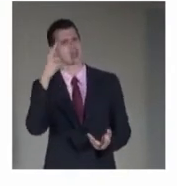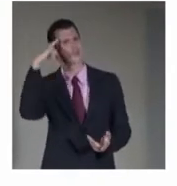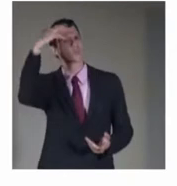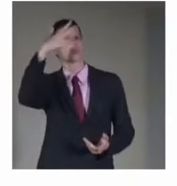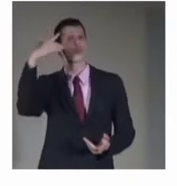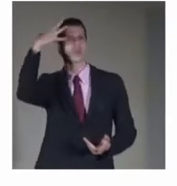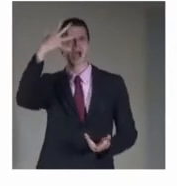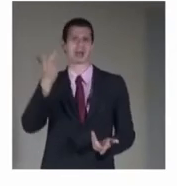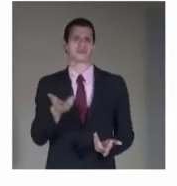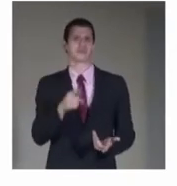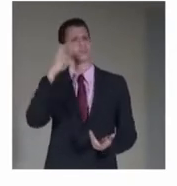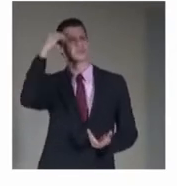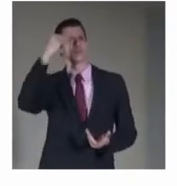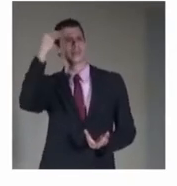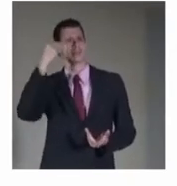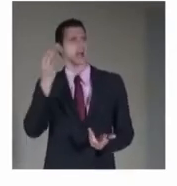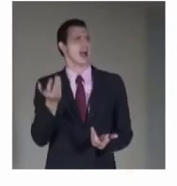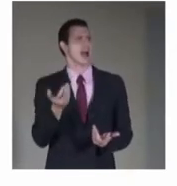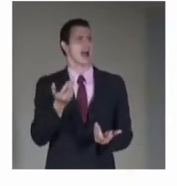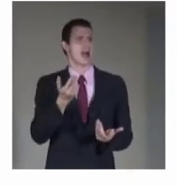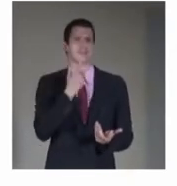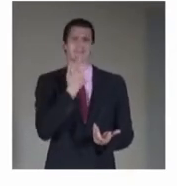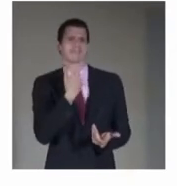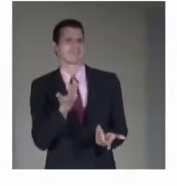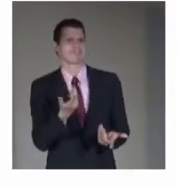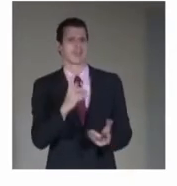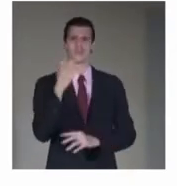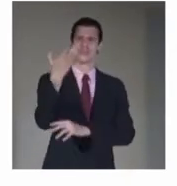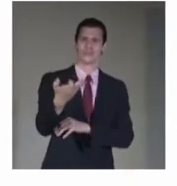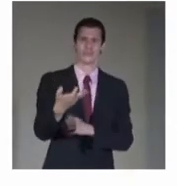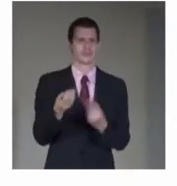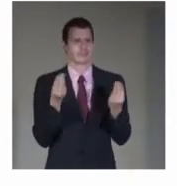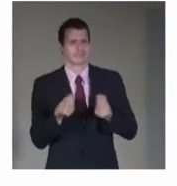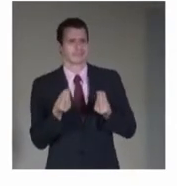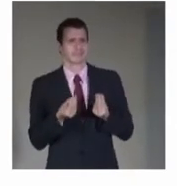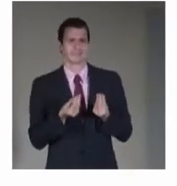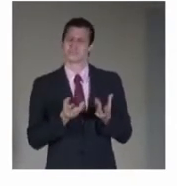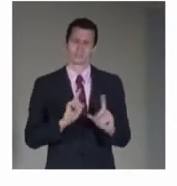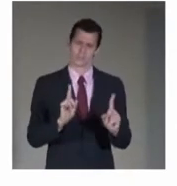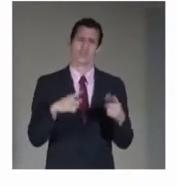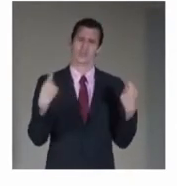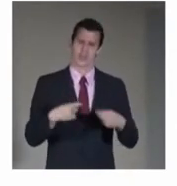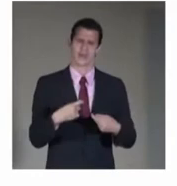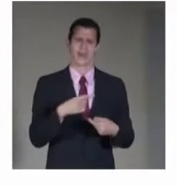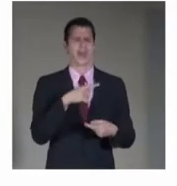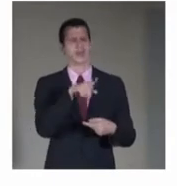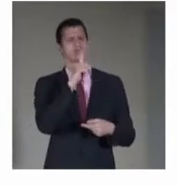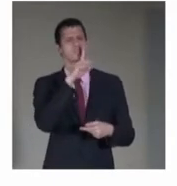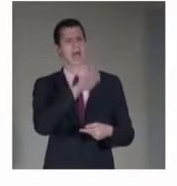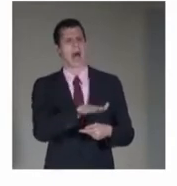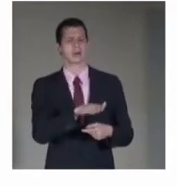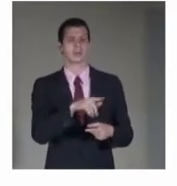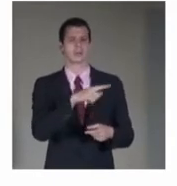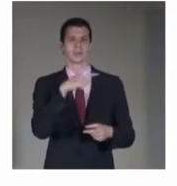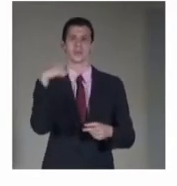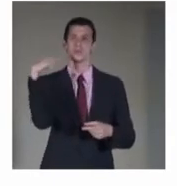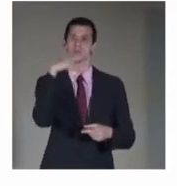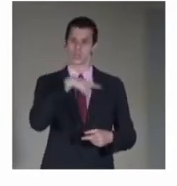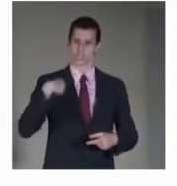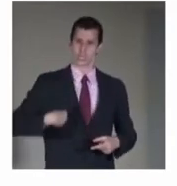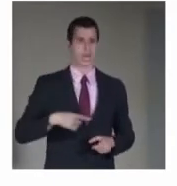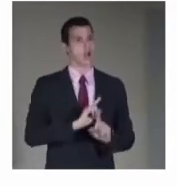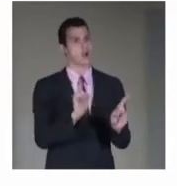lo importante es que si hubiera llegado a un acuerdo que se hubiera firmado y que todo el mundo se hubiera comprometido a lo que pedían rusia-china prohibir